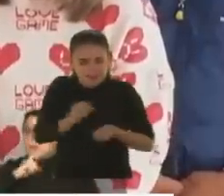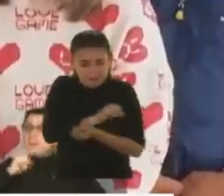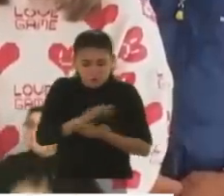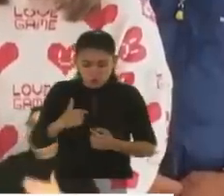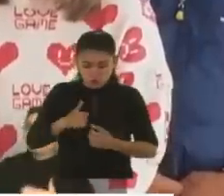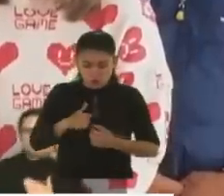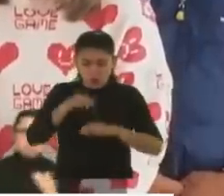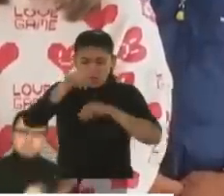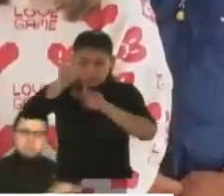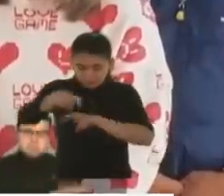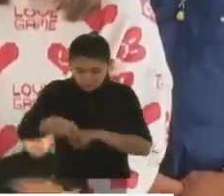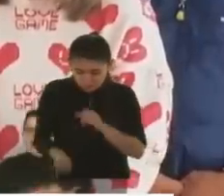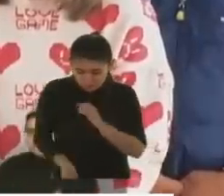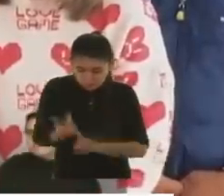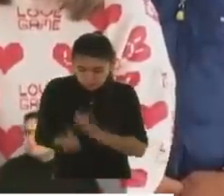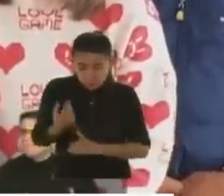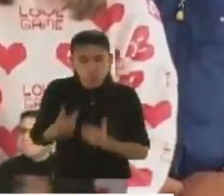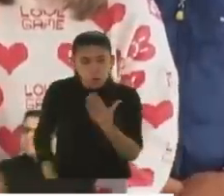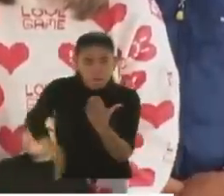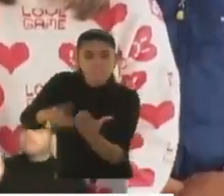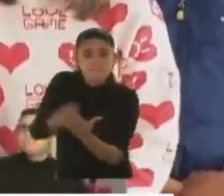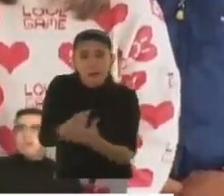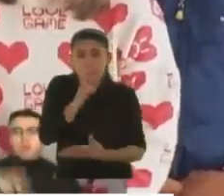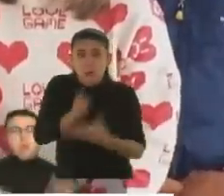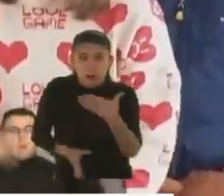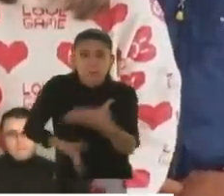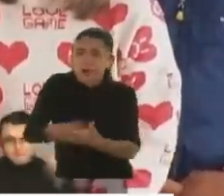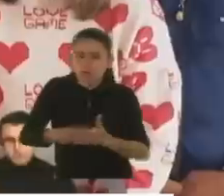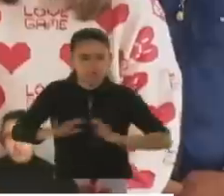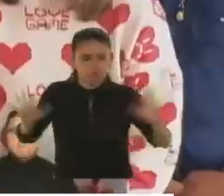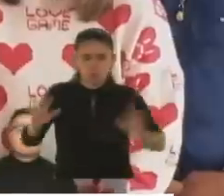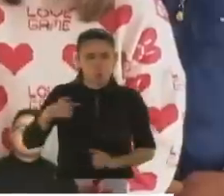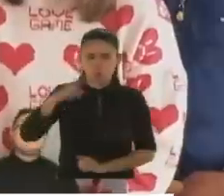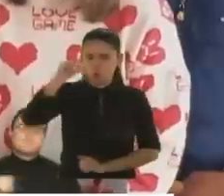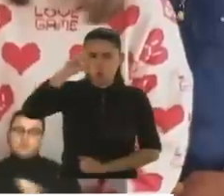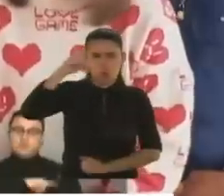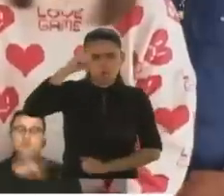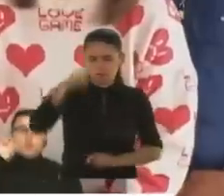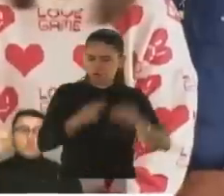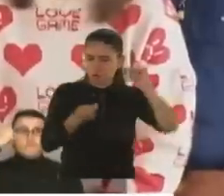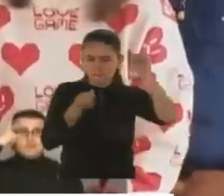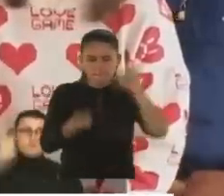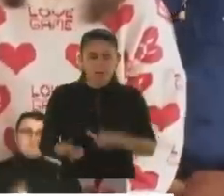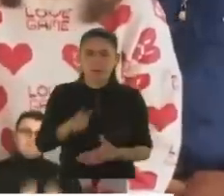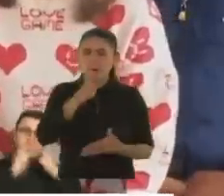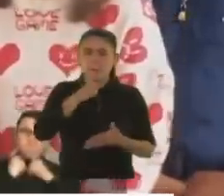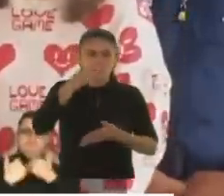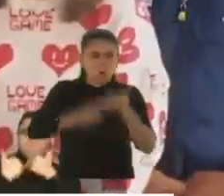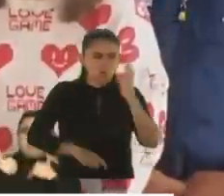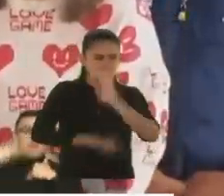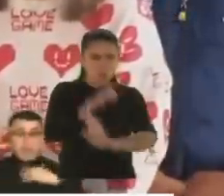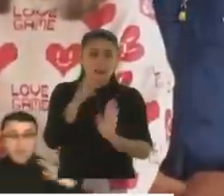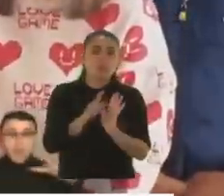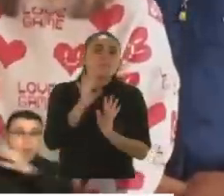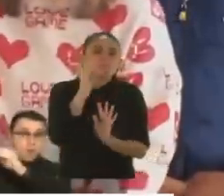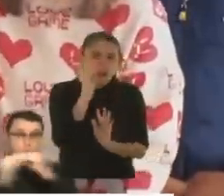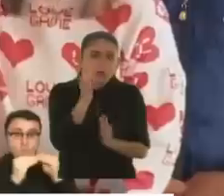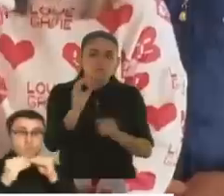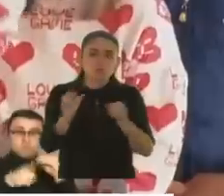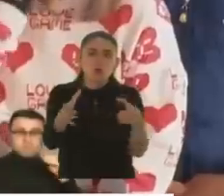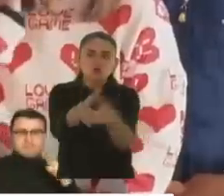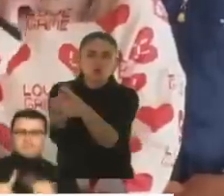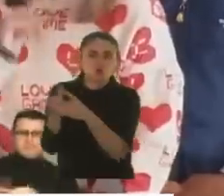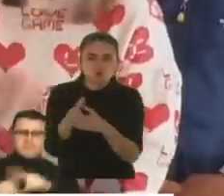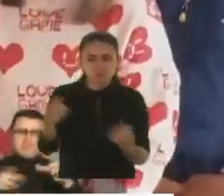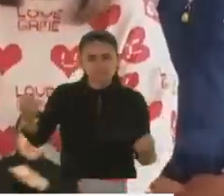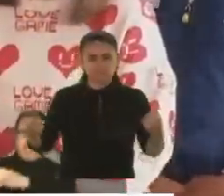productores agrarios en el departamento. Nuestro gobierno asume los fletes si logramos un acuerdo con las asociaciones